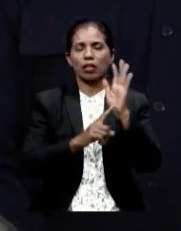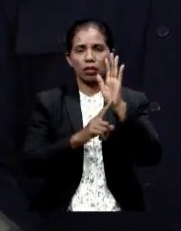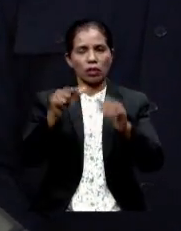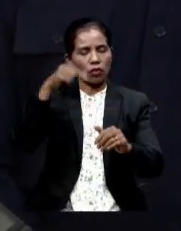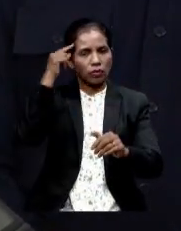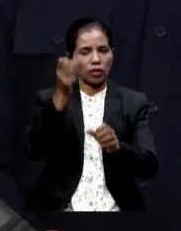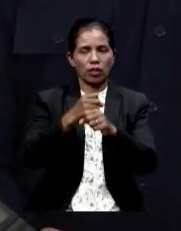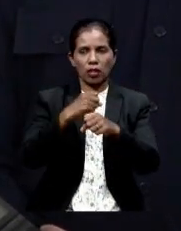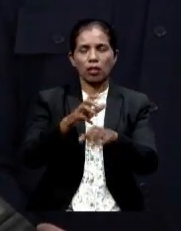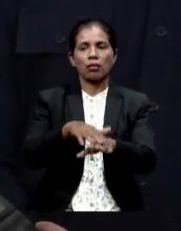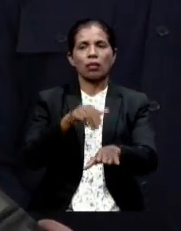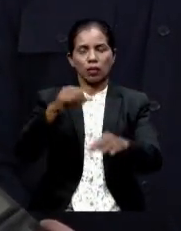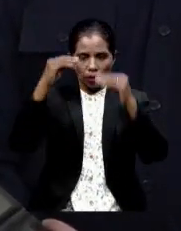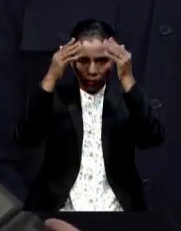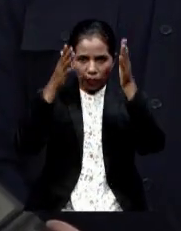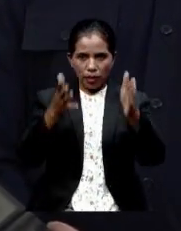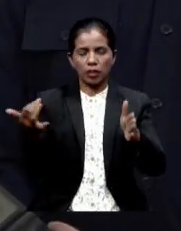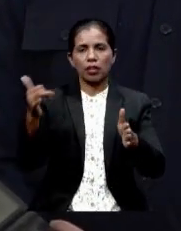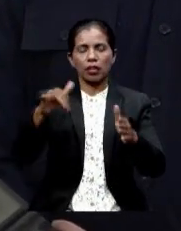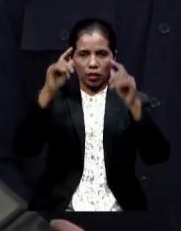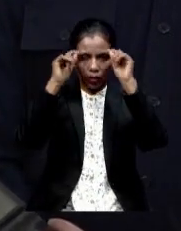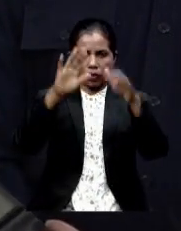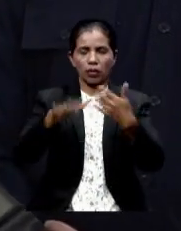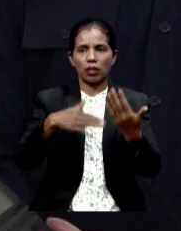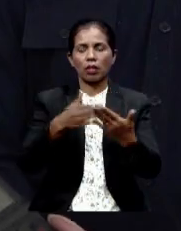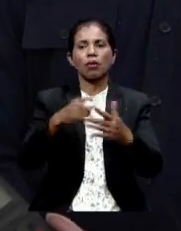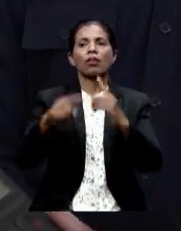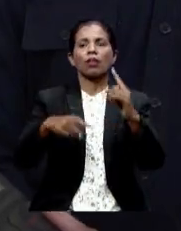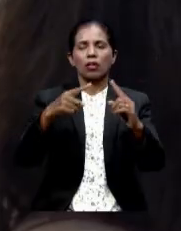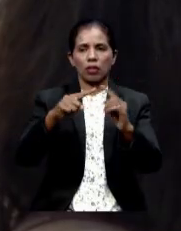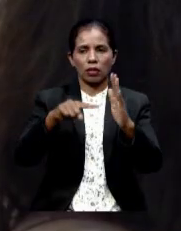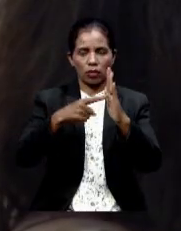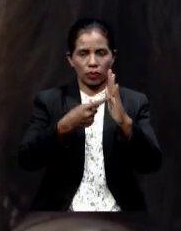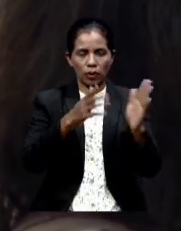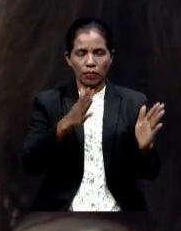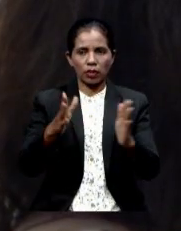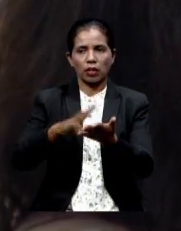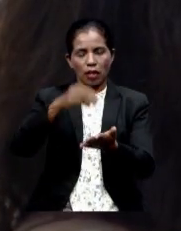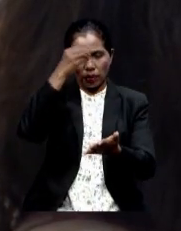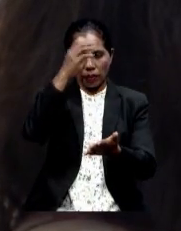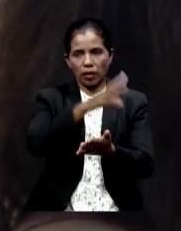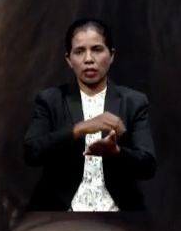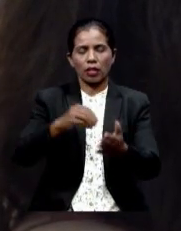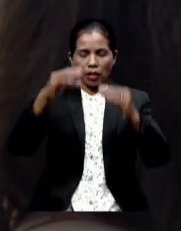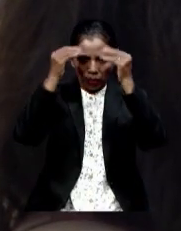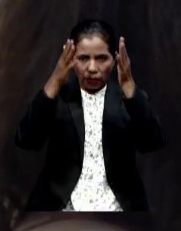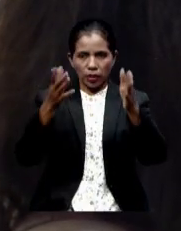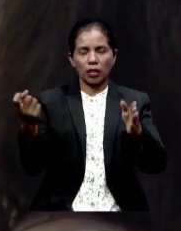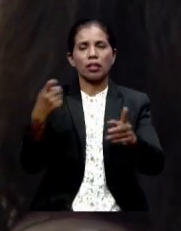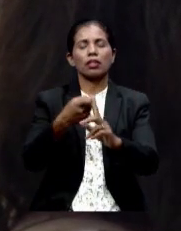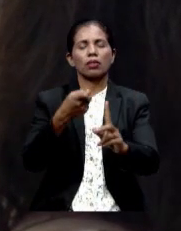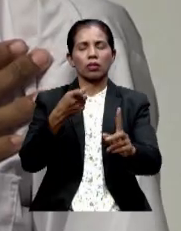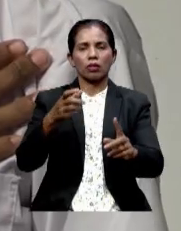se ha reclutamiento para profesor Timoroan, tamba bangira atuhahu proceso aprendizaje, profesor Sira Husi